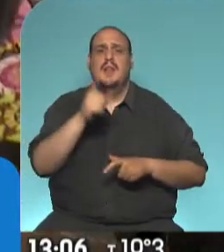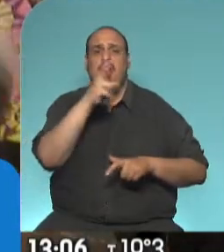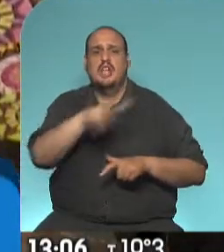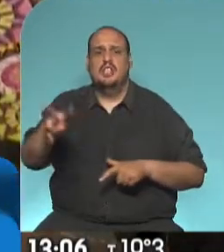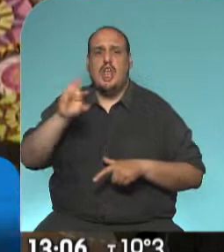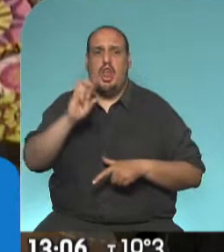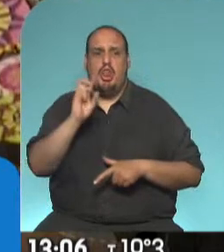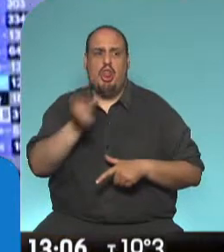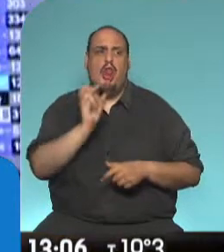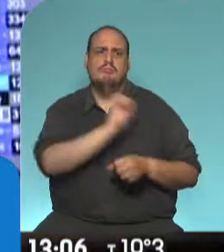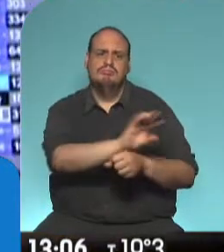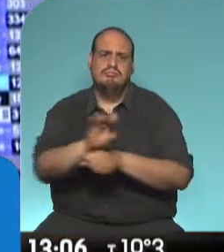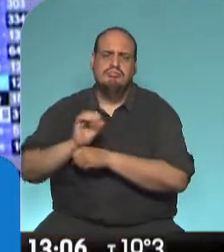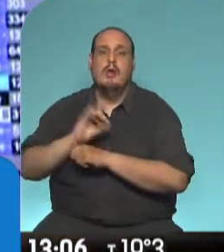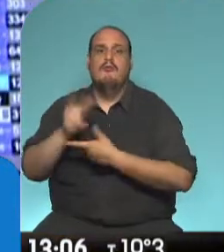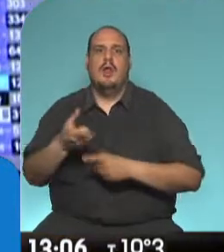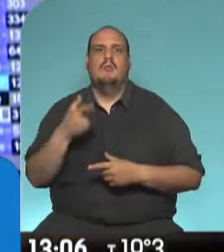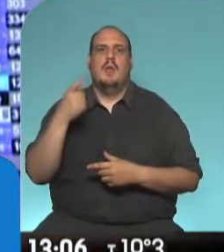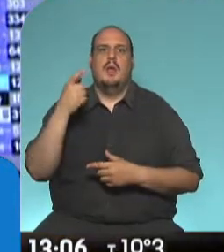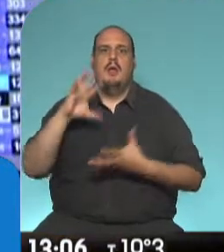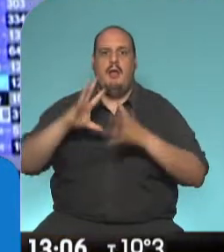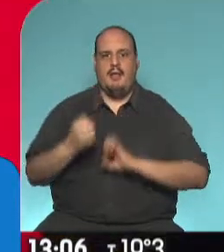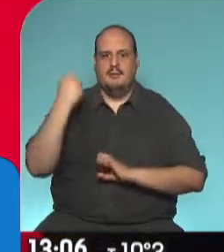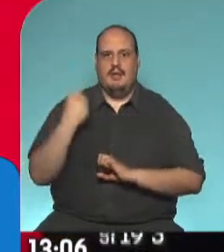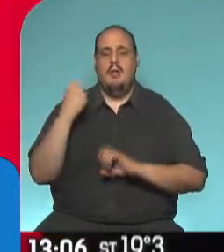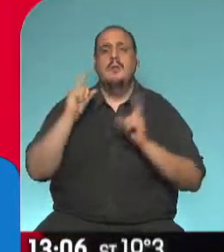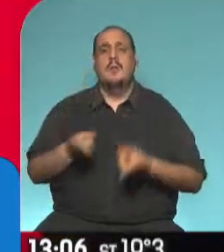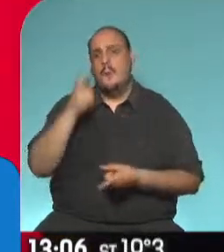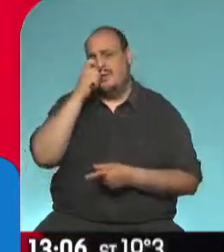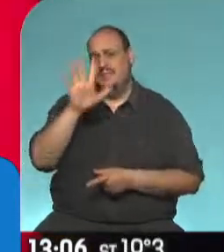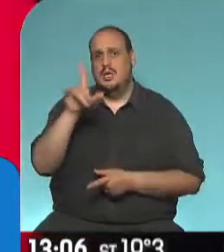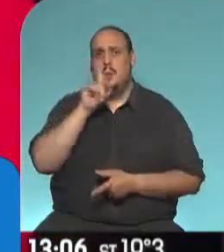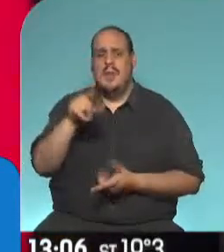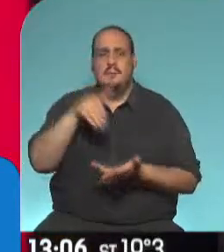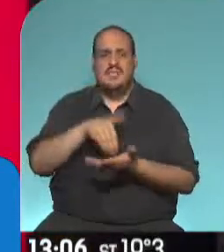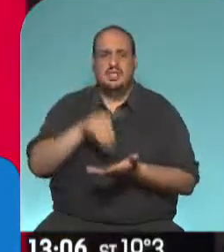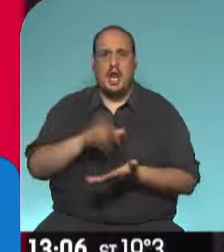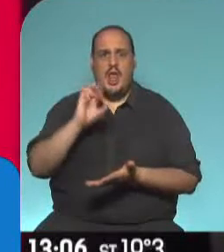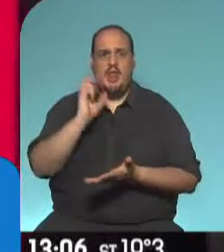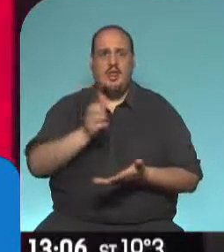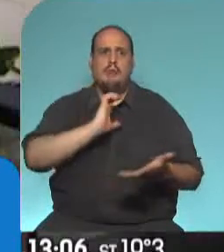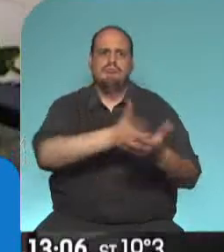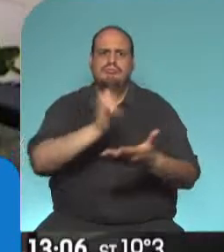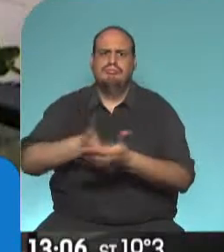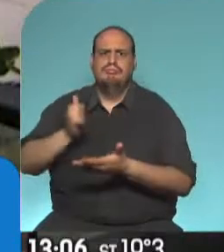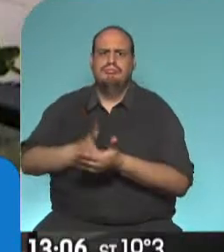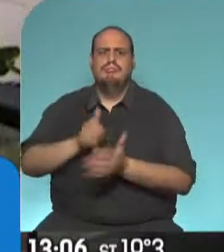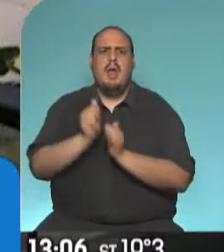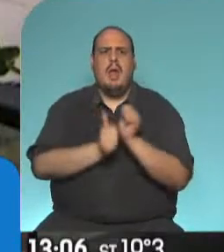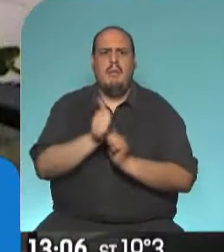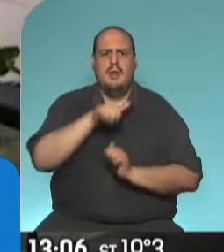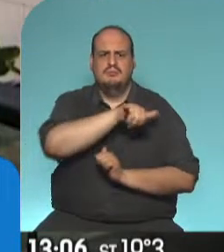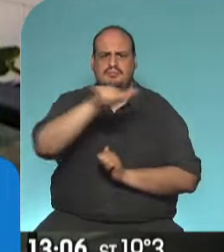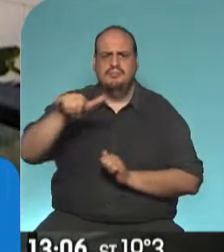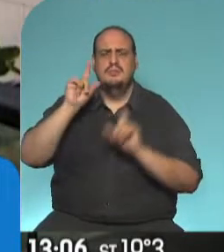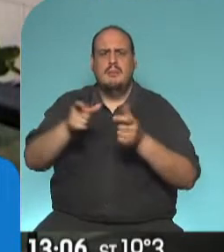para paliar la crisis e inyectar $25.000 millones para aliviar a las golpeadas aerolíneas y a otras industrias en los